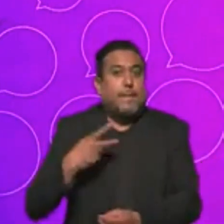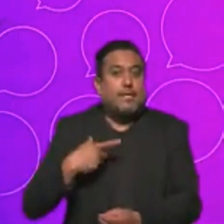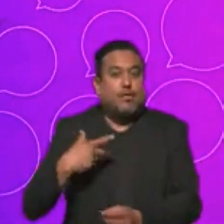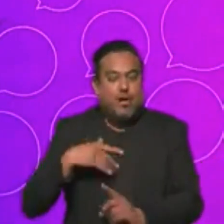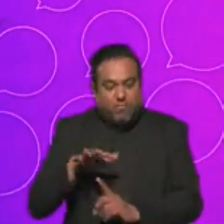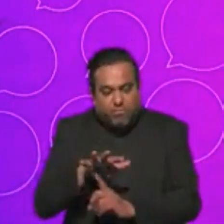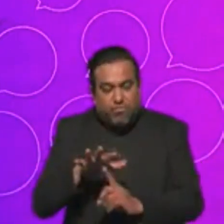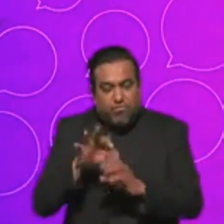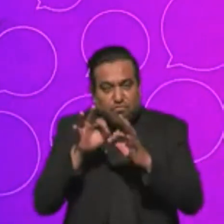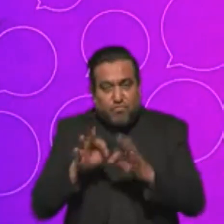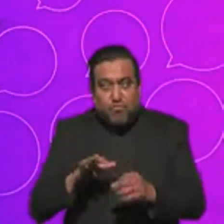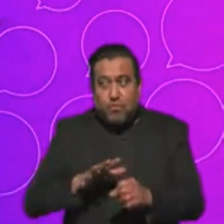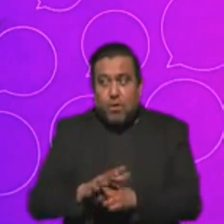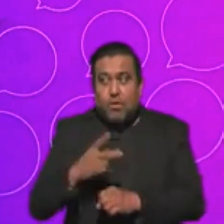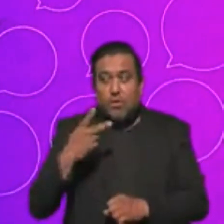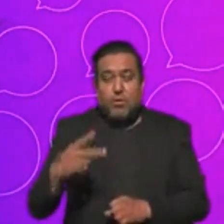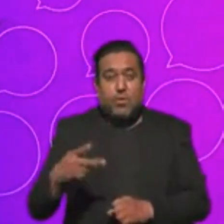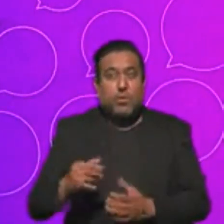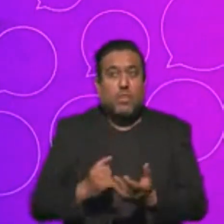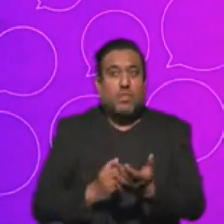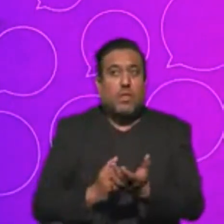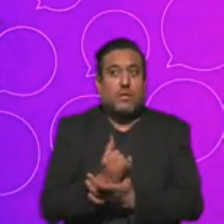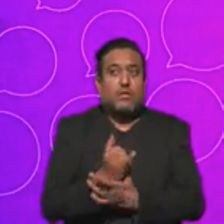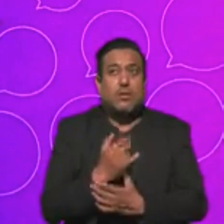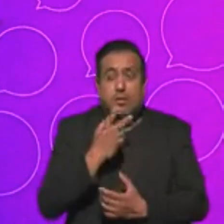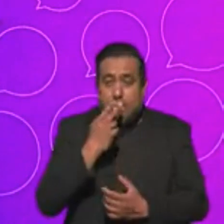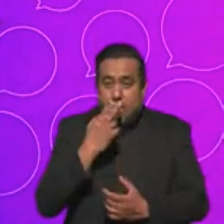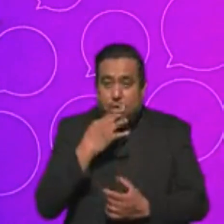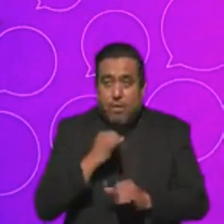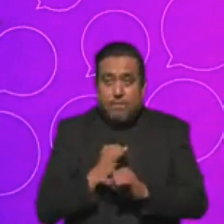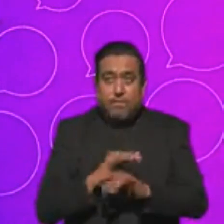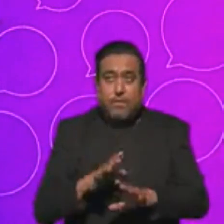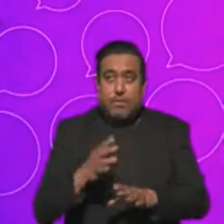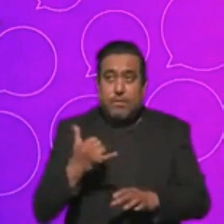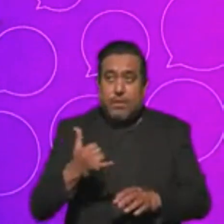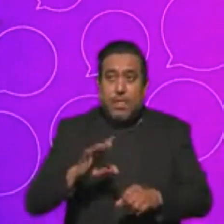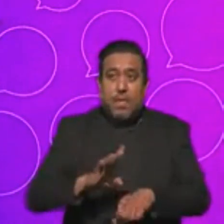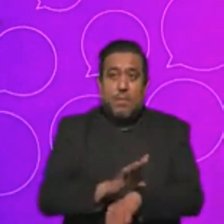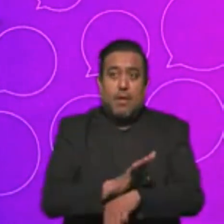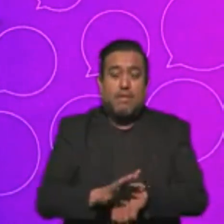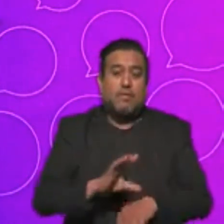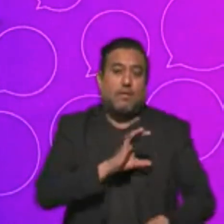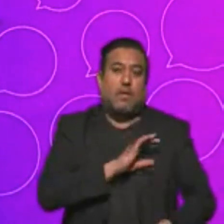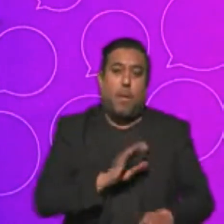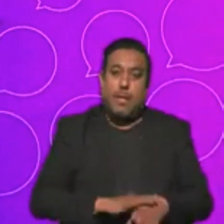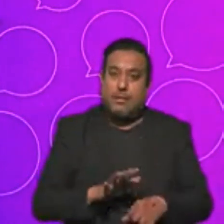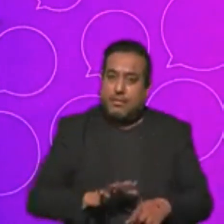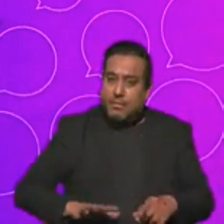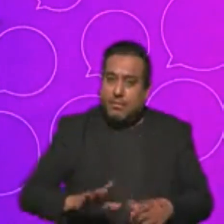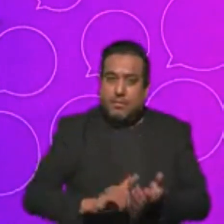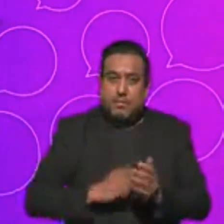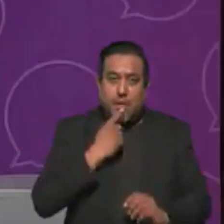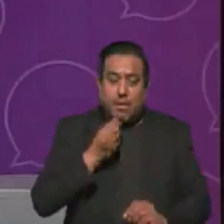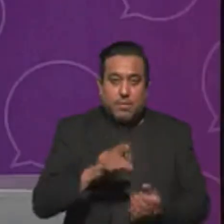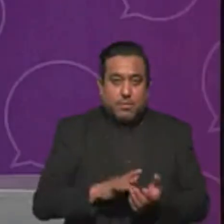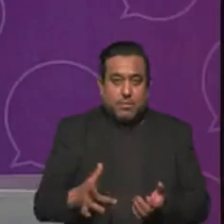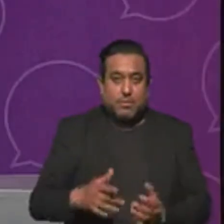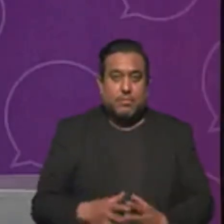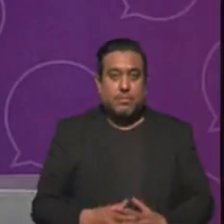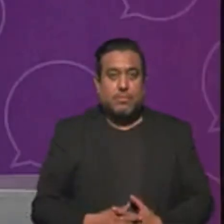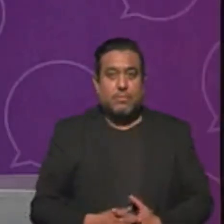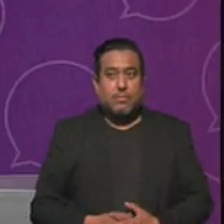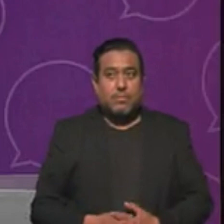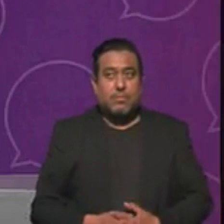completo y preciso permitiéndole tomar decisiones informadas que beneficien a nuestro querido celayo gracias